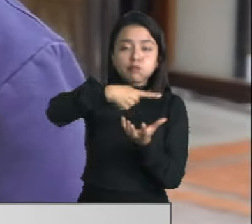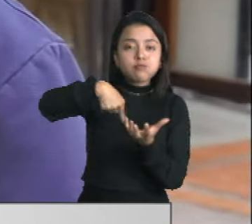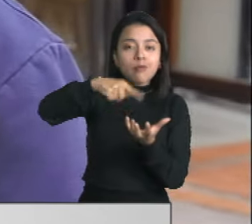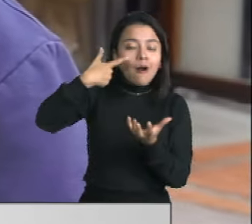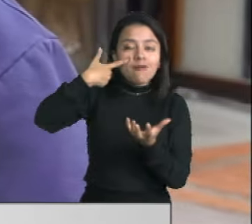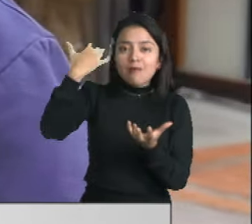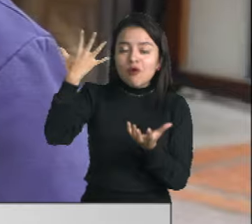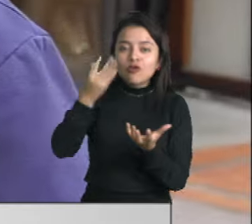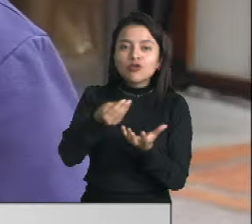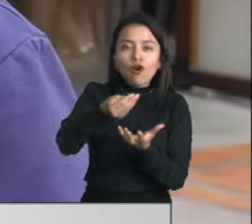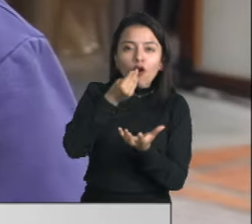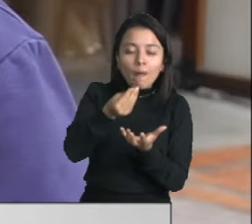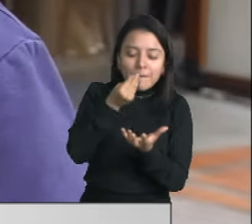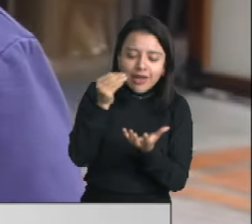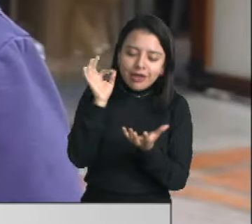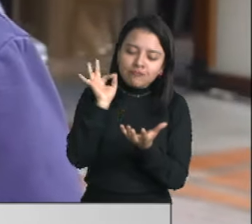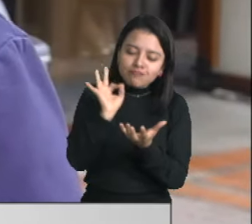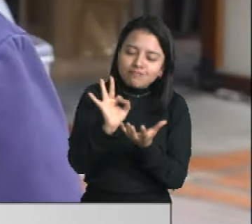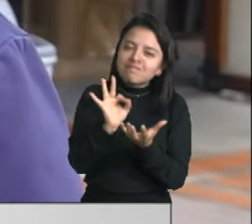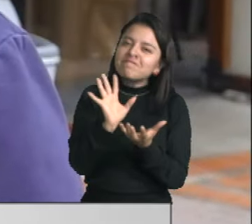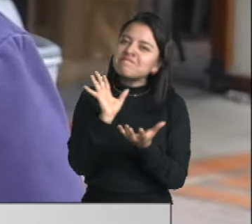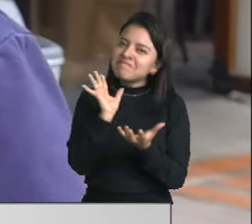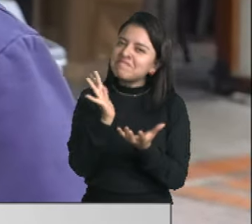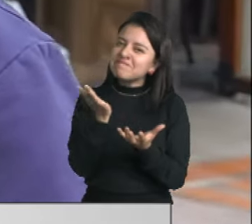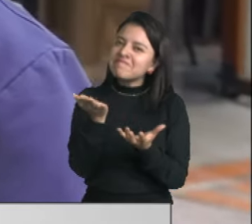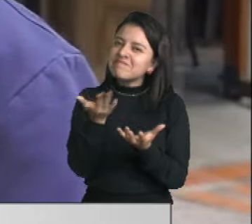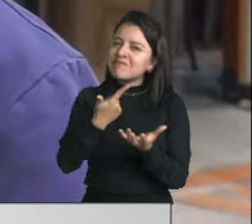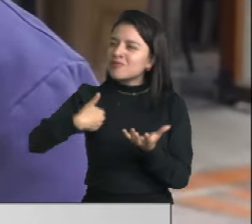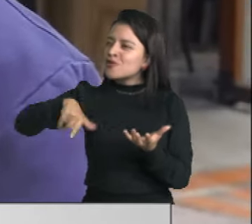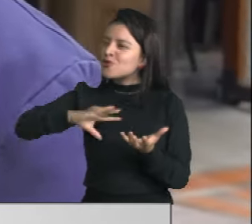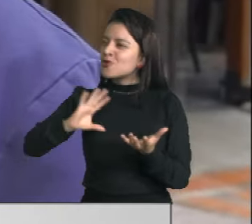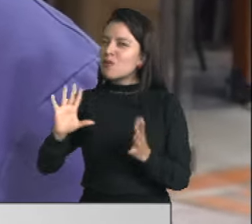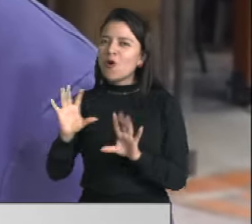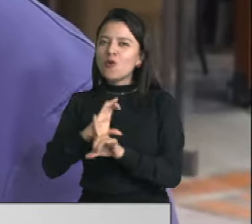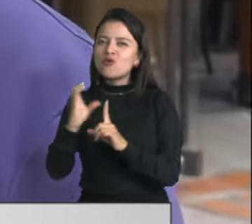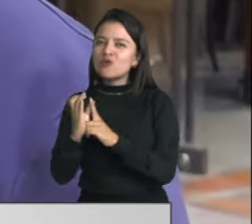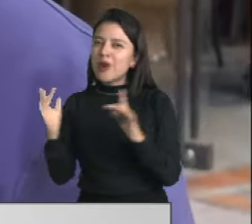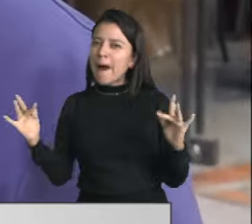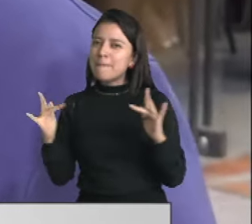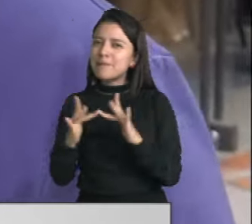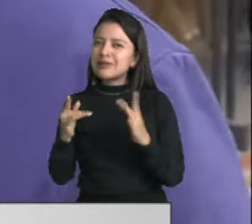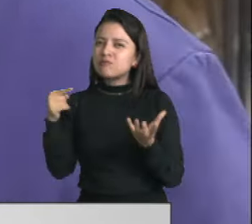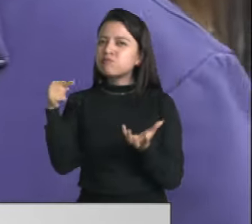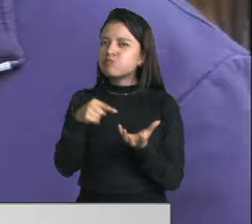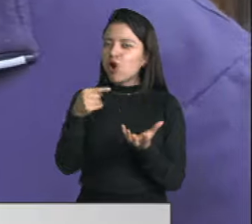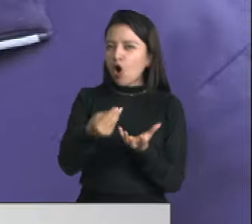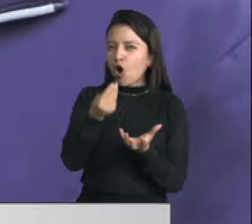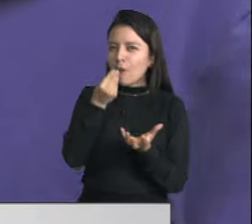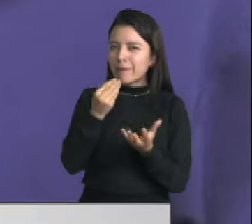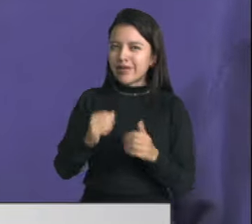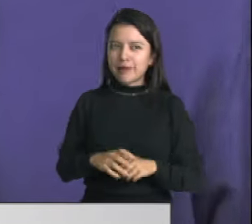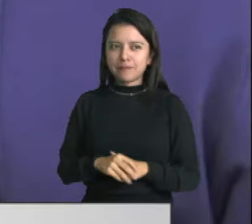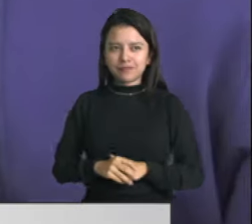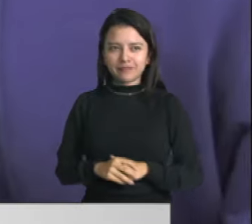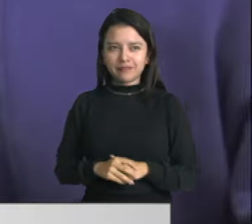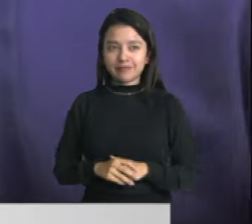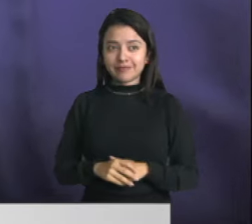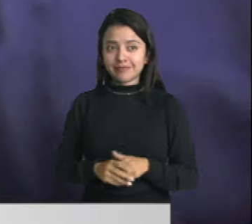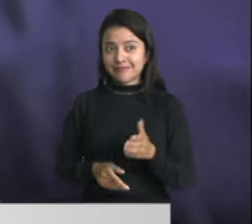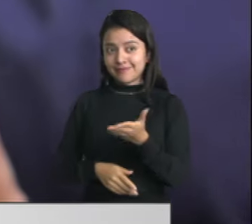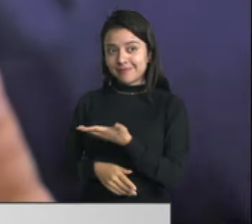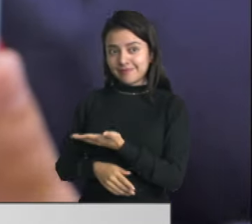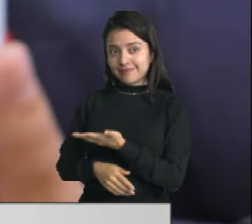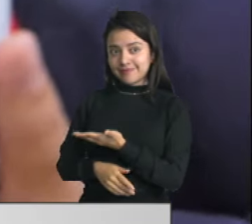tiene esa picardía que tenemos los colombianos. Y desde el año pasado es un